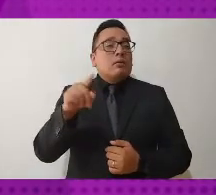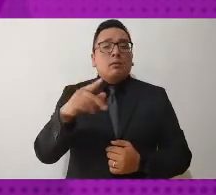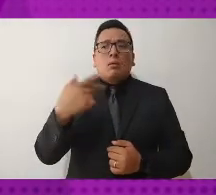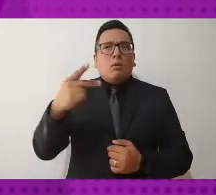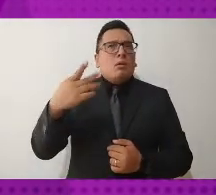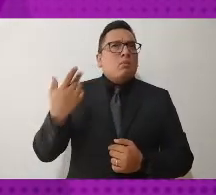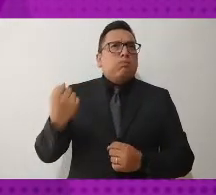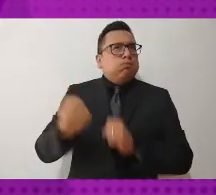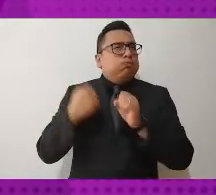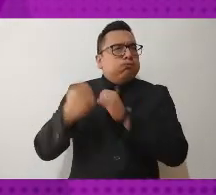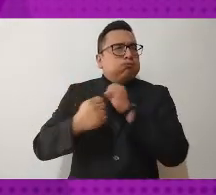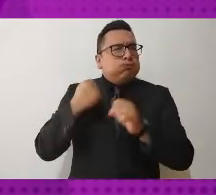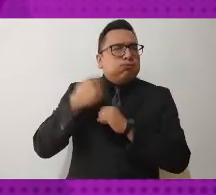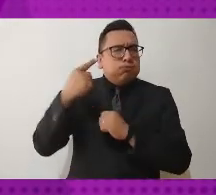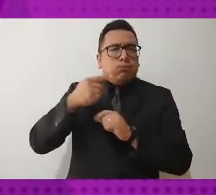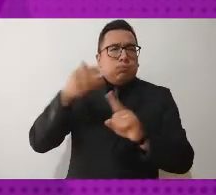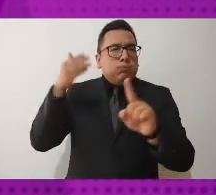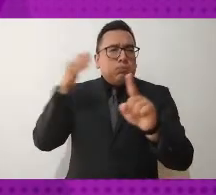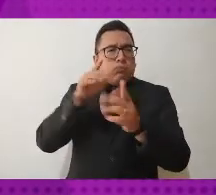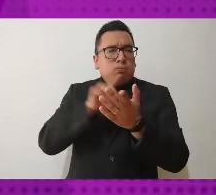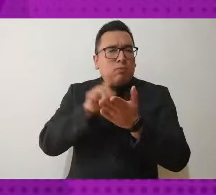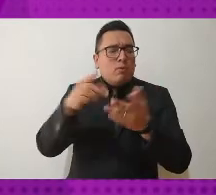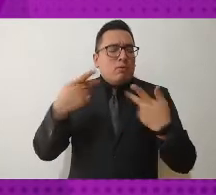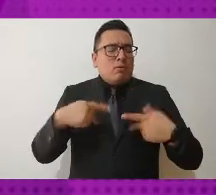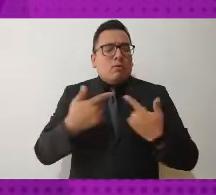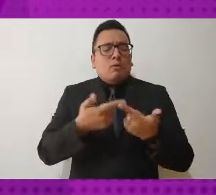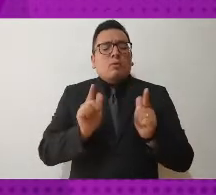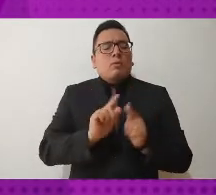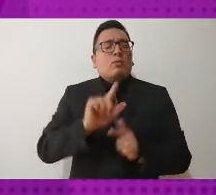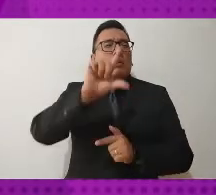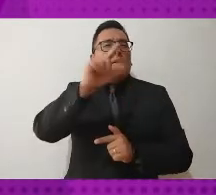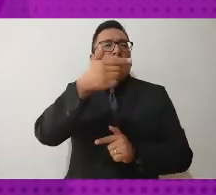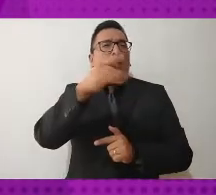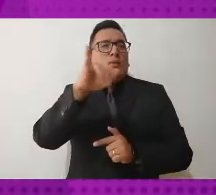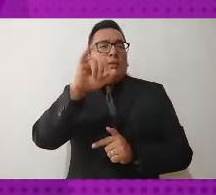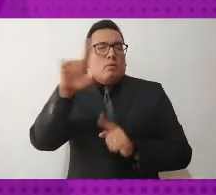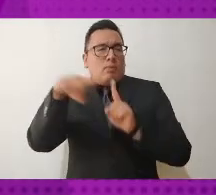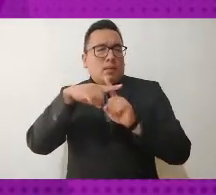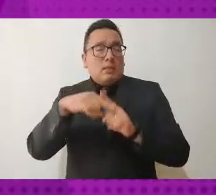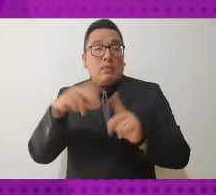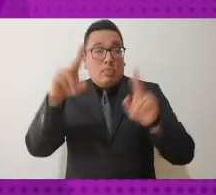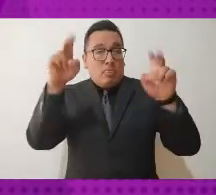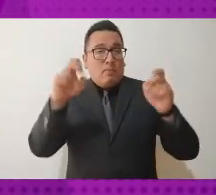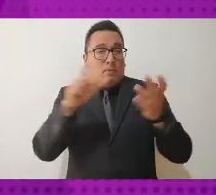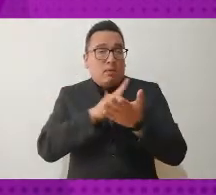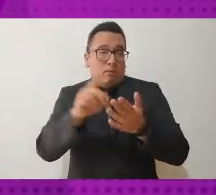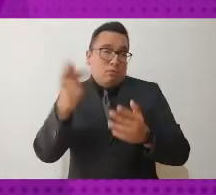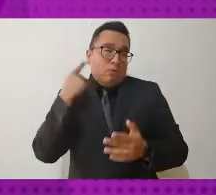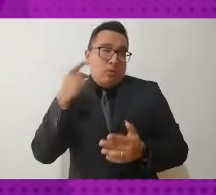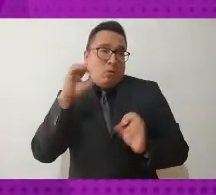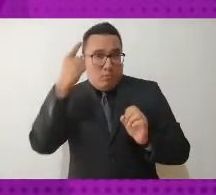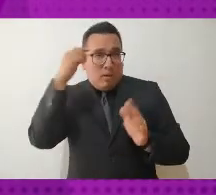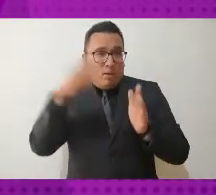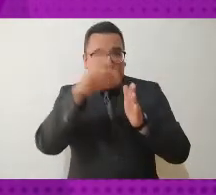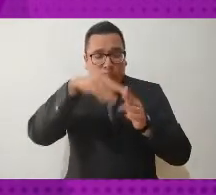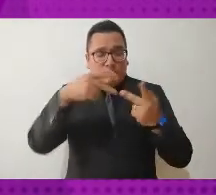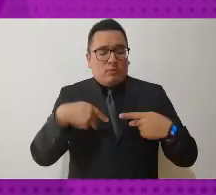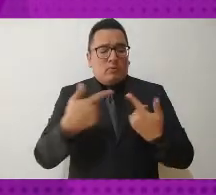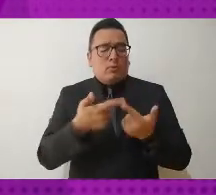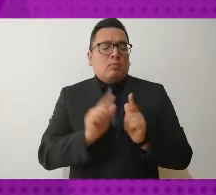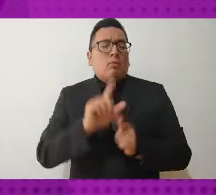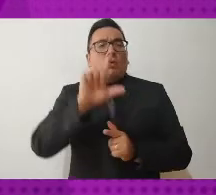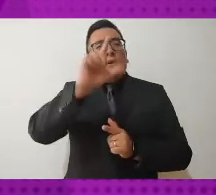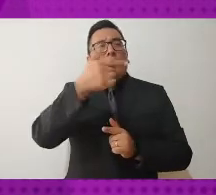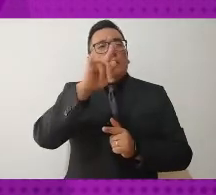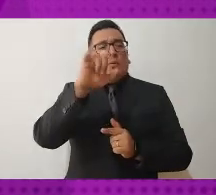ha trabajado fuertemente en los derechos de la diversidad sexual justamente en temas tanto de derechos políticos electorales de la diversidad